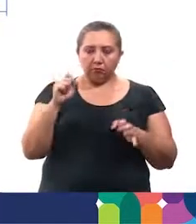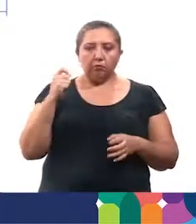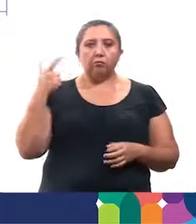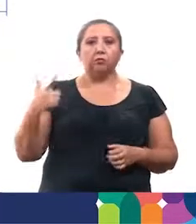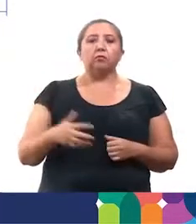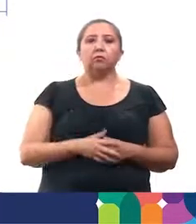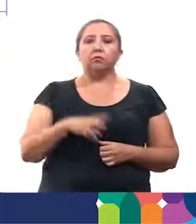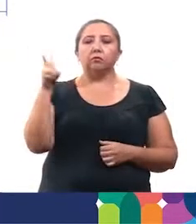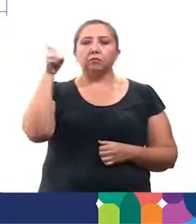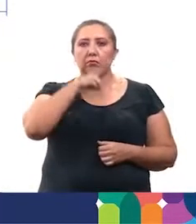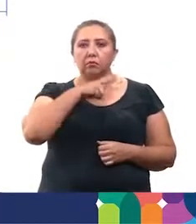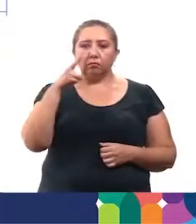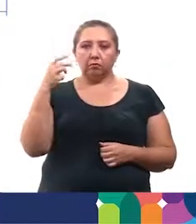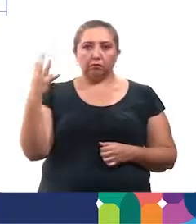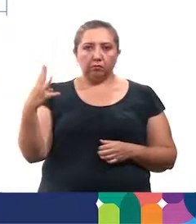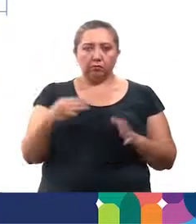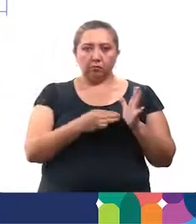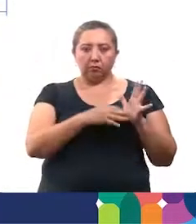50,827, Valladolid,